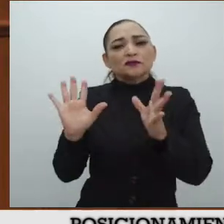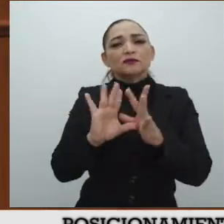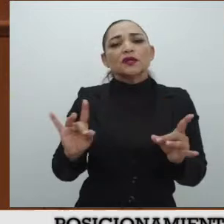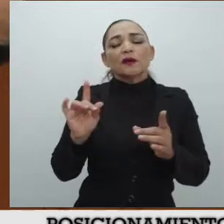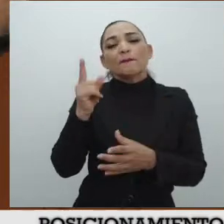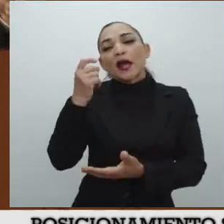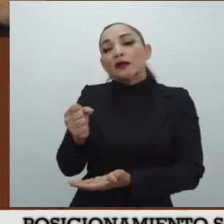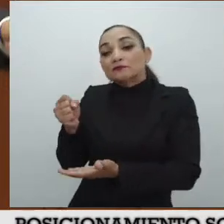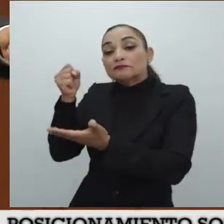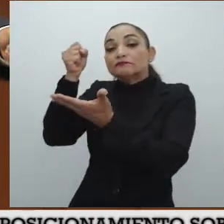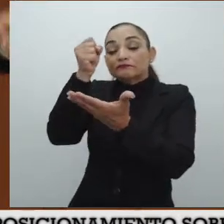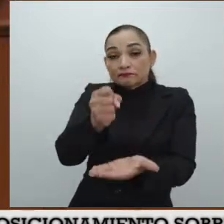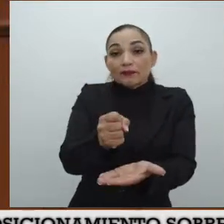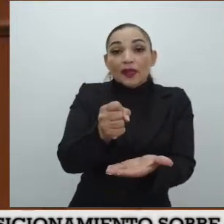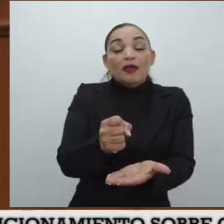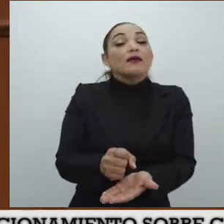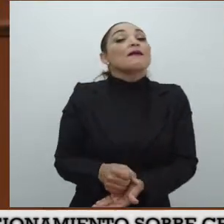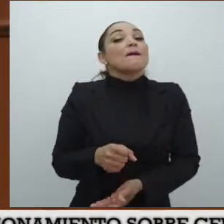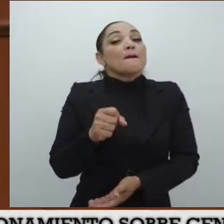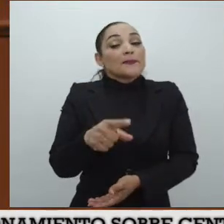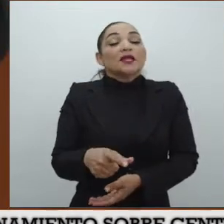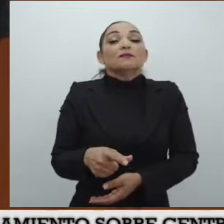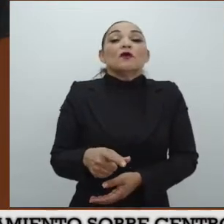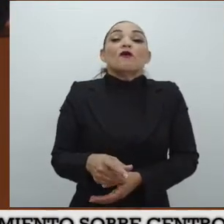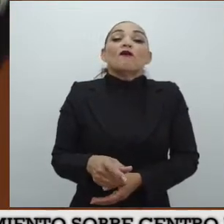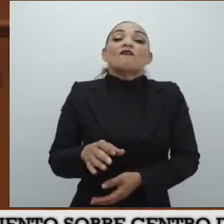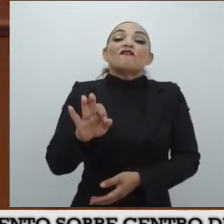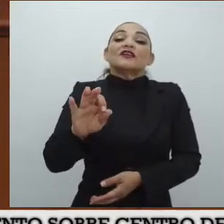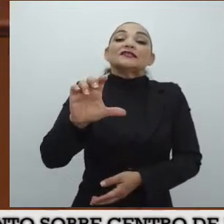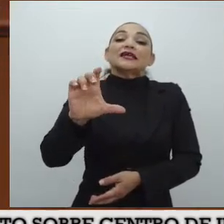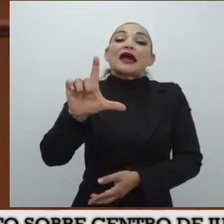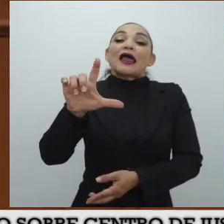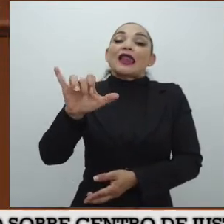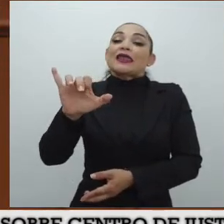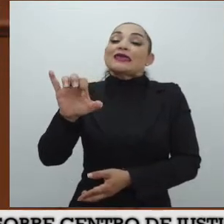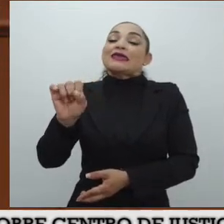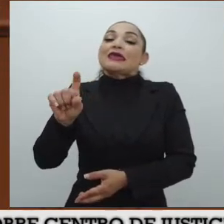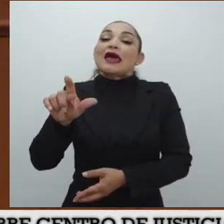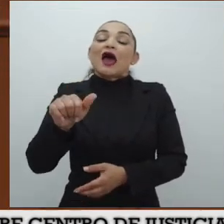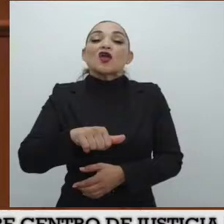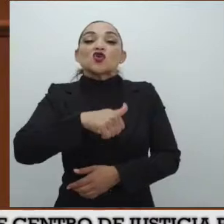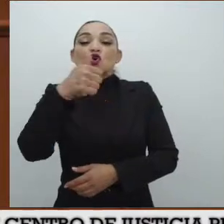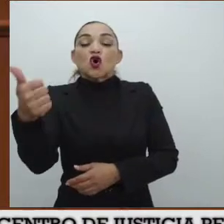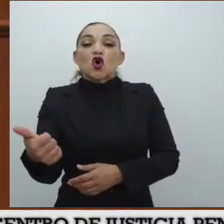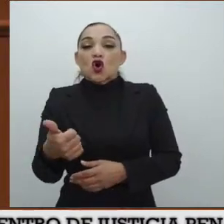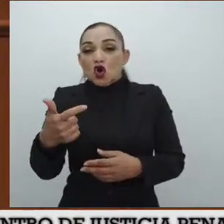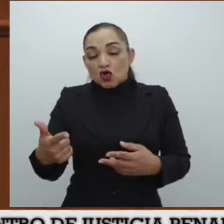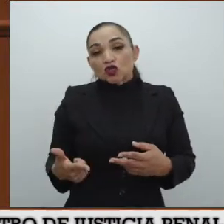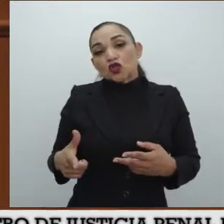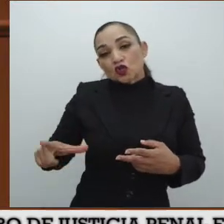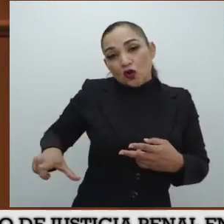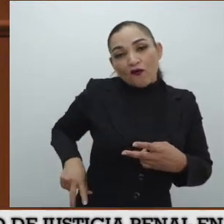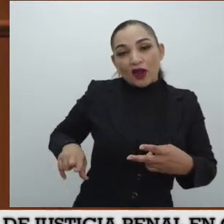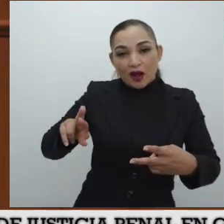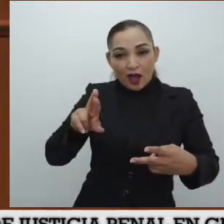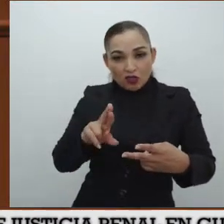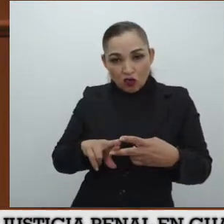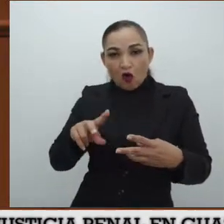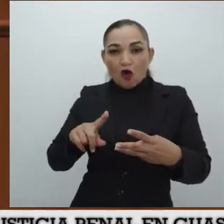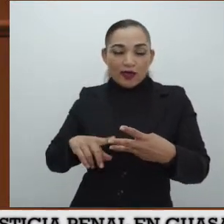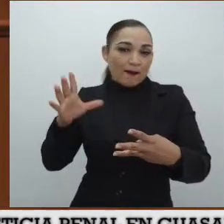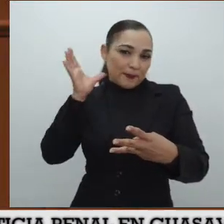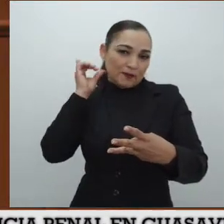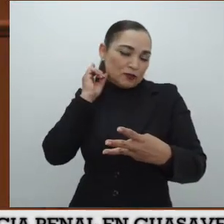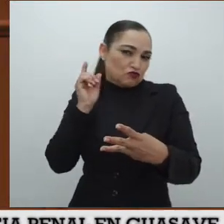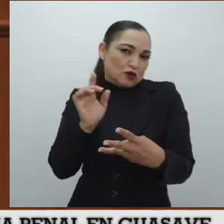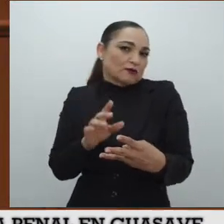presupuesto para que entonces sí, la Fiscalía y los otros poderes puedan hacer lo que les corresponda. Creo que las